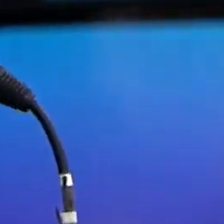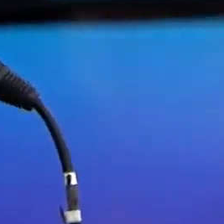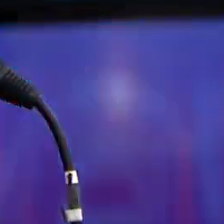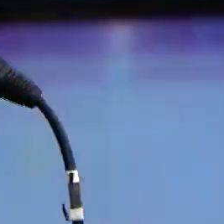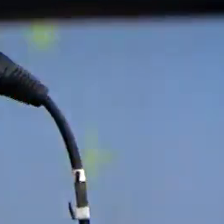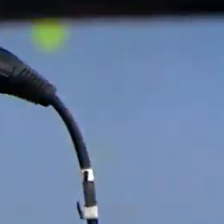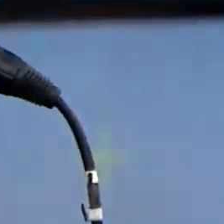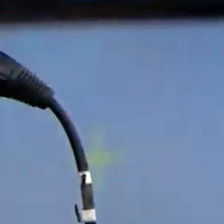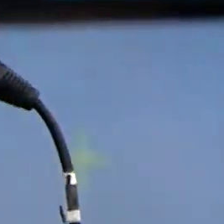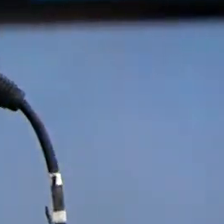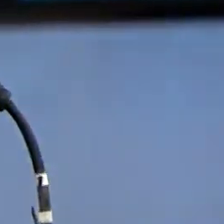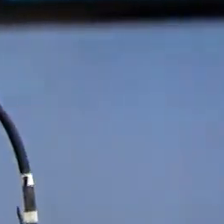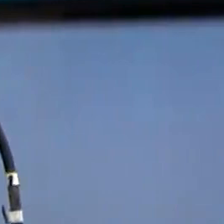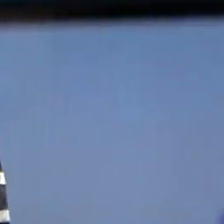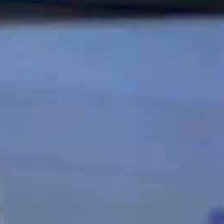No sostenemos nada.